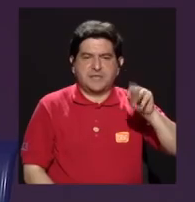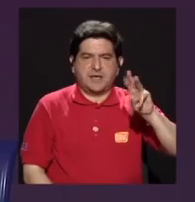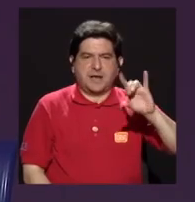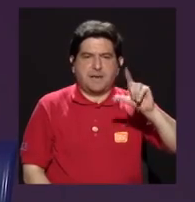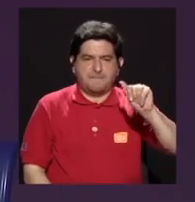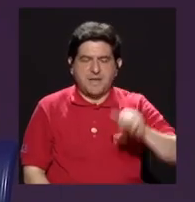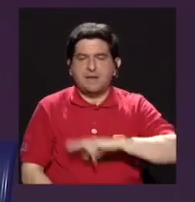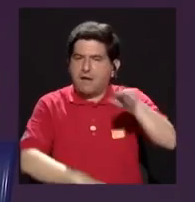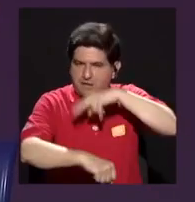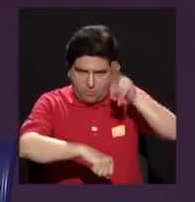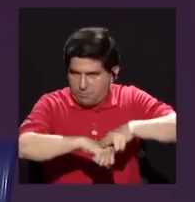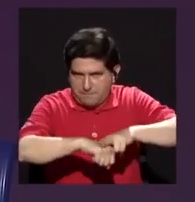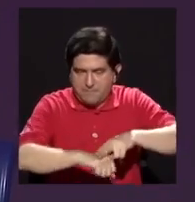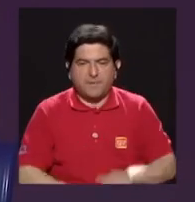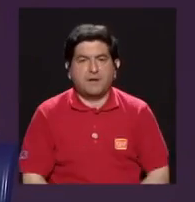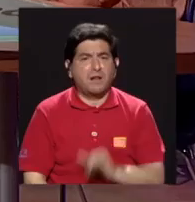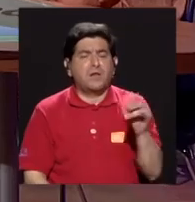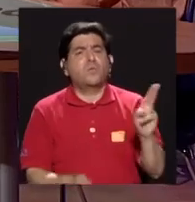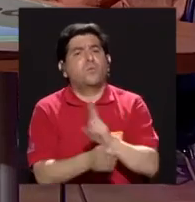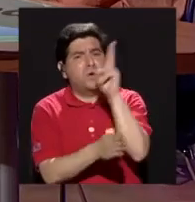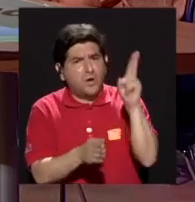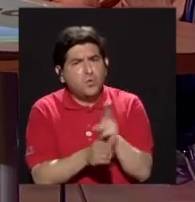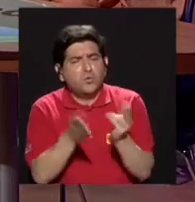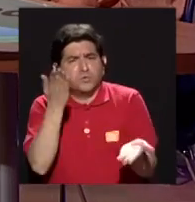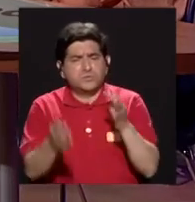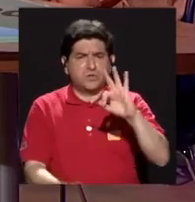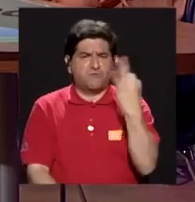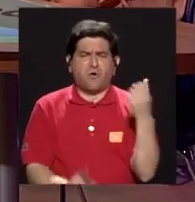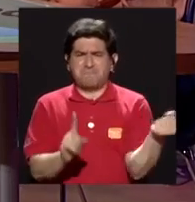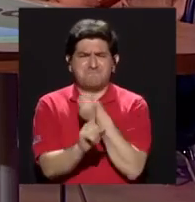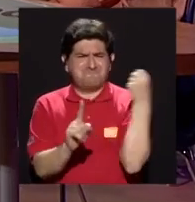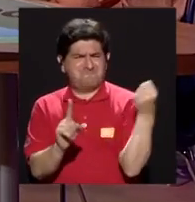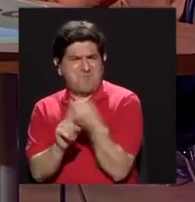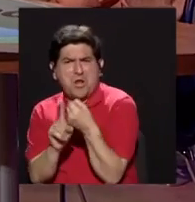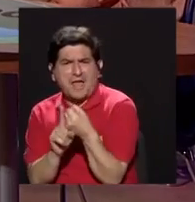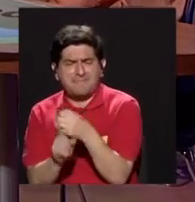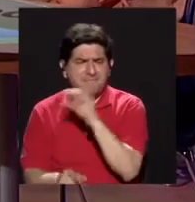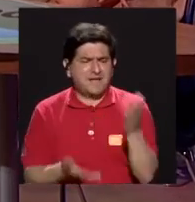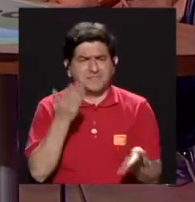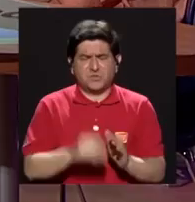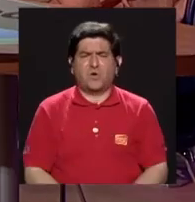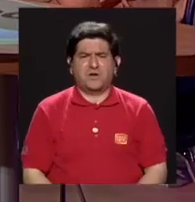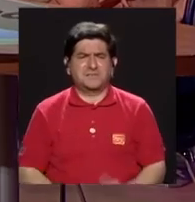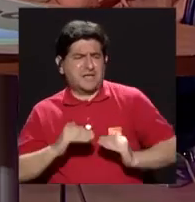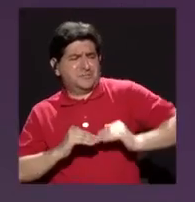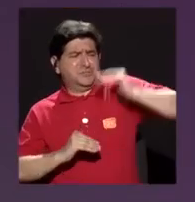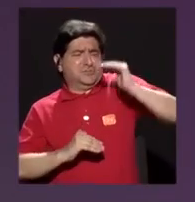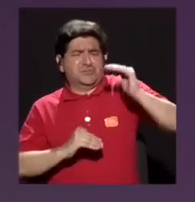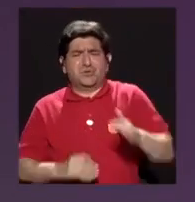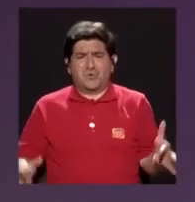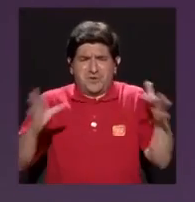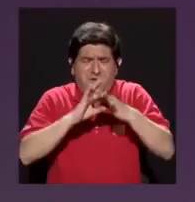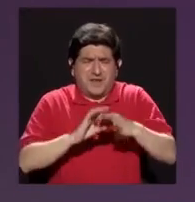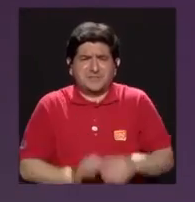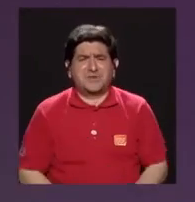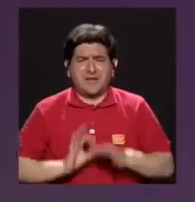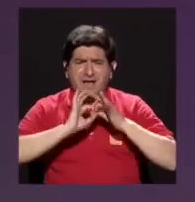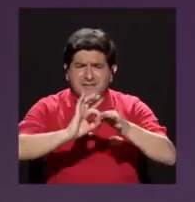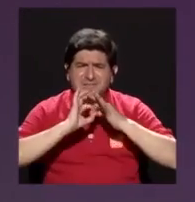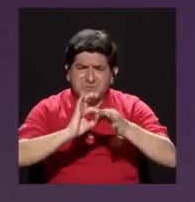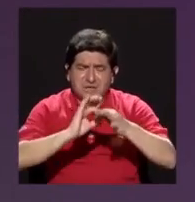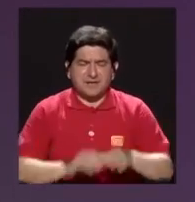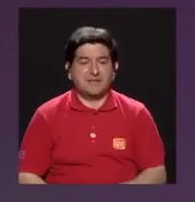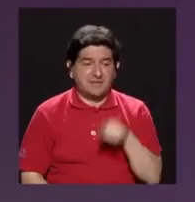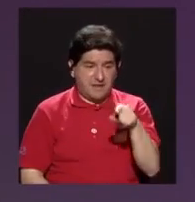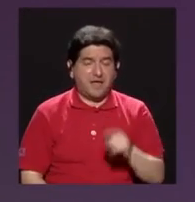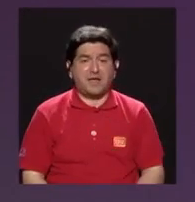común sino que utilicen digamos desde formas violentas o hipersexualizadas se